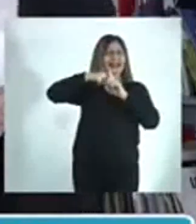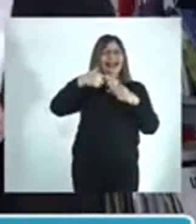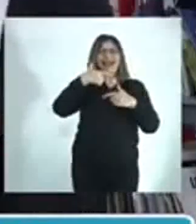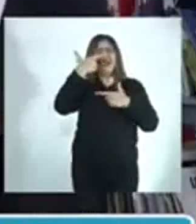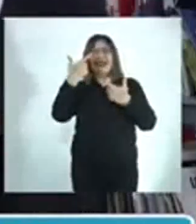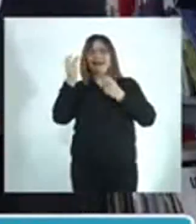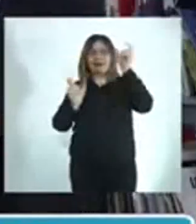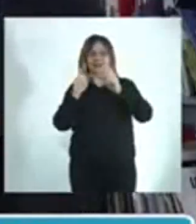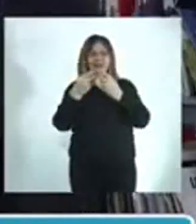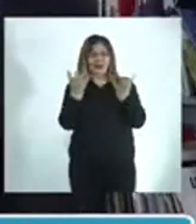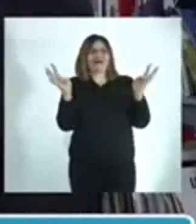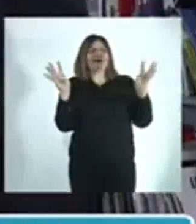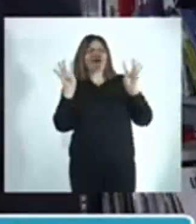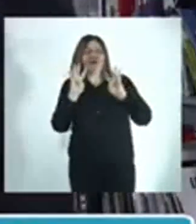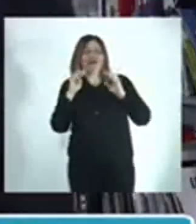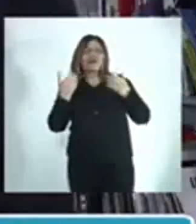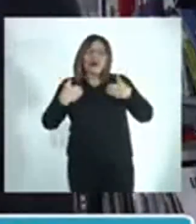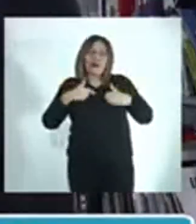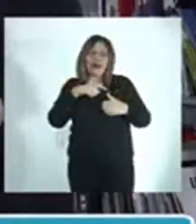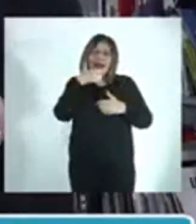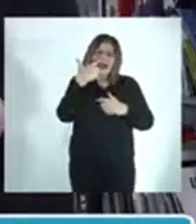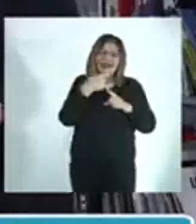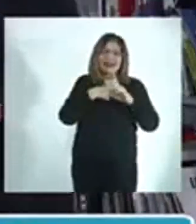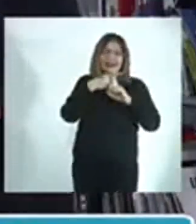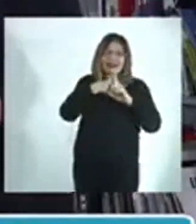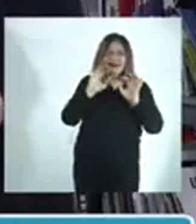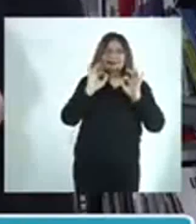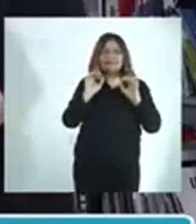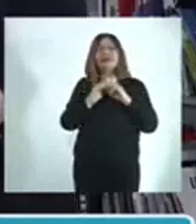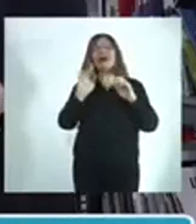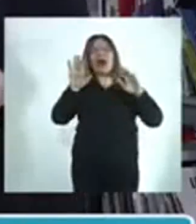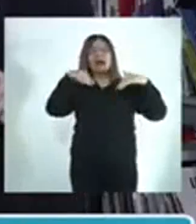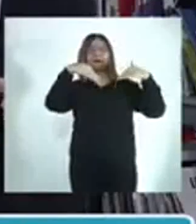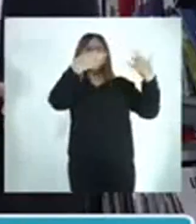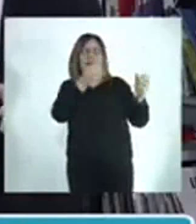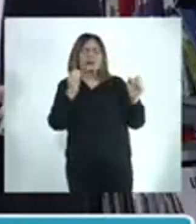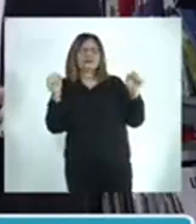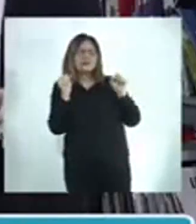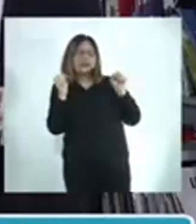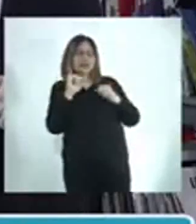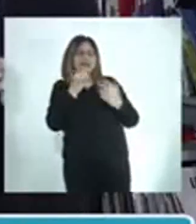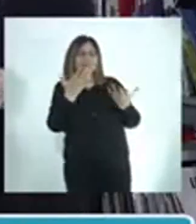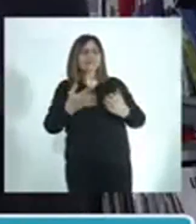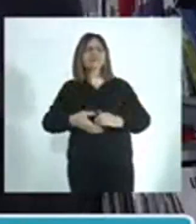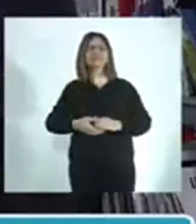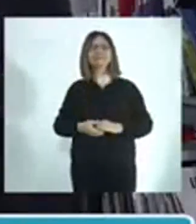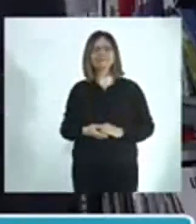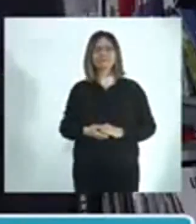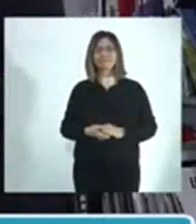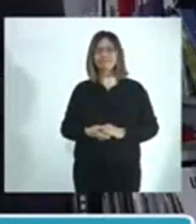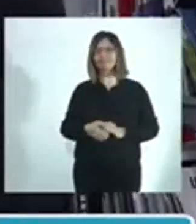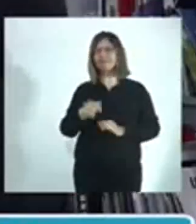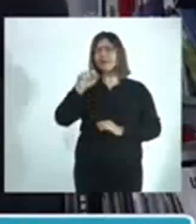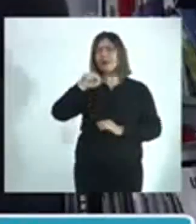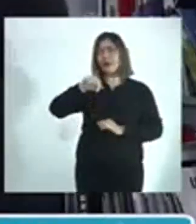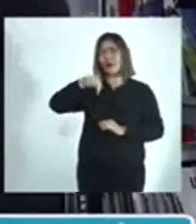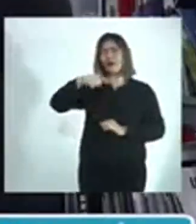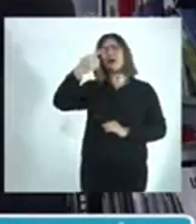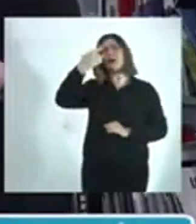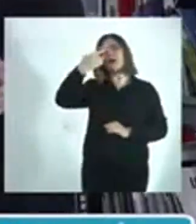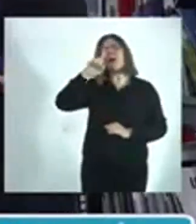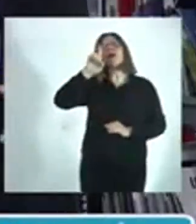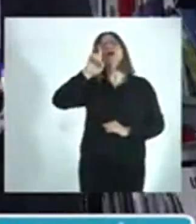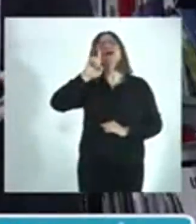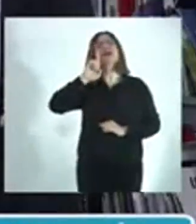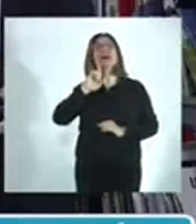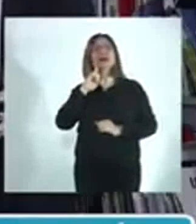tenemos para hoy. Exacto. Cada vez va a ir subiendo más la temperatura y decíamos, cuarta jornada y última para